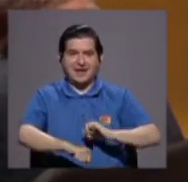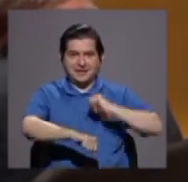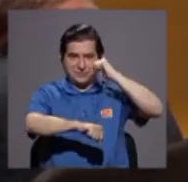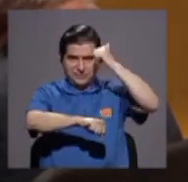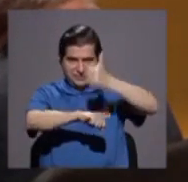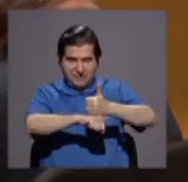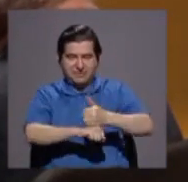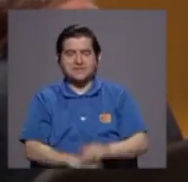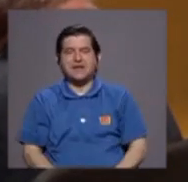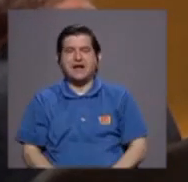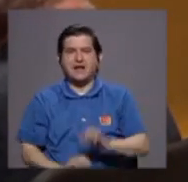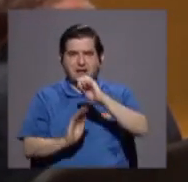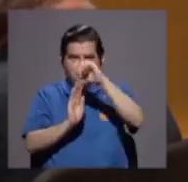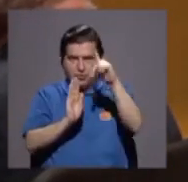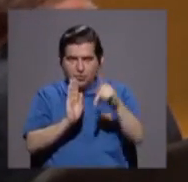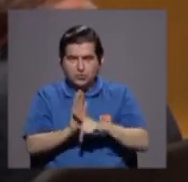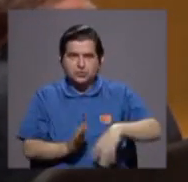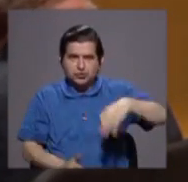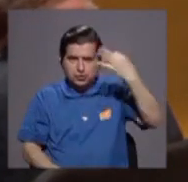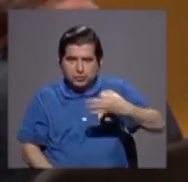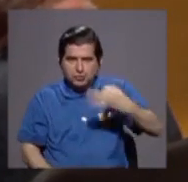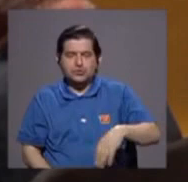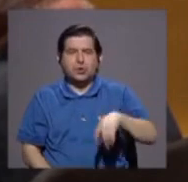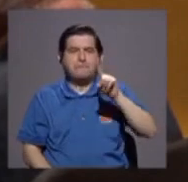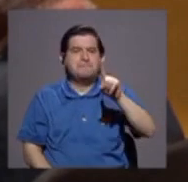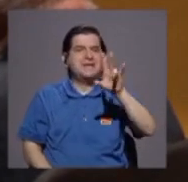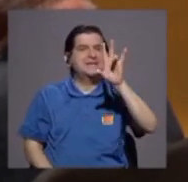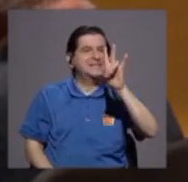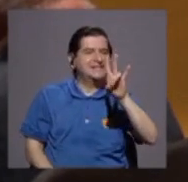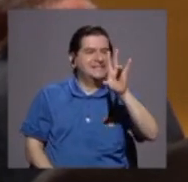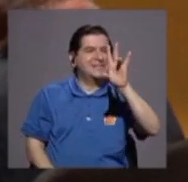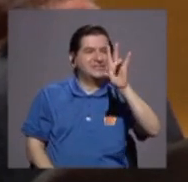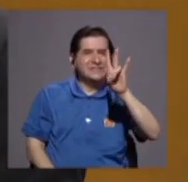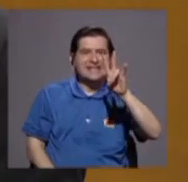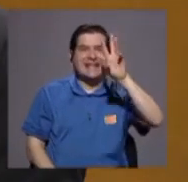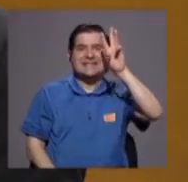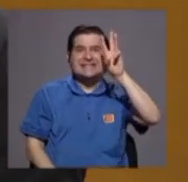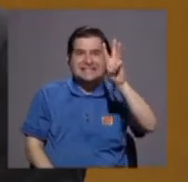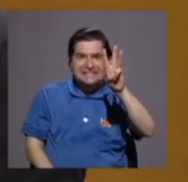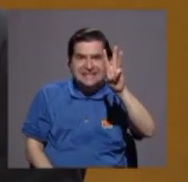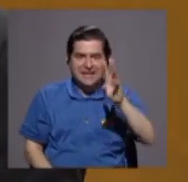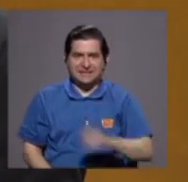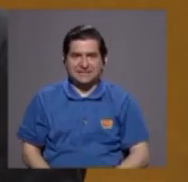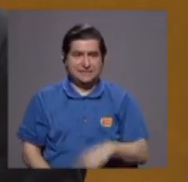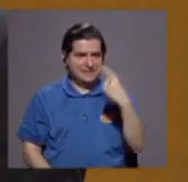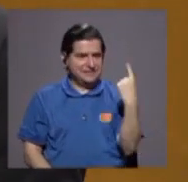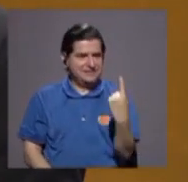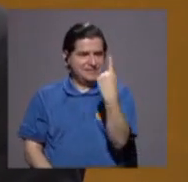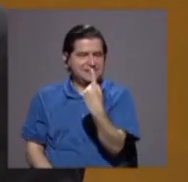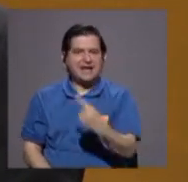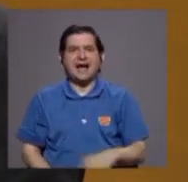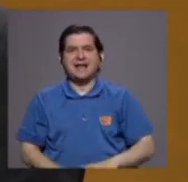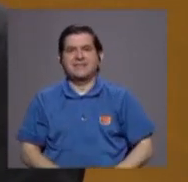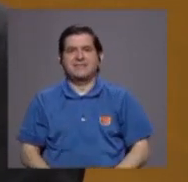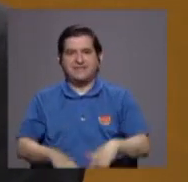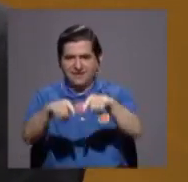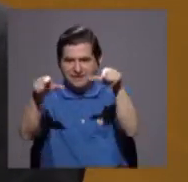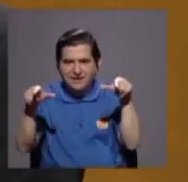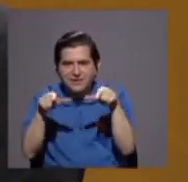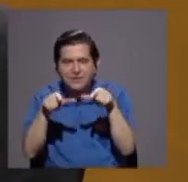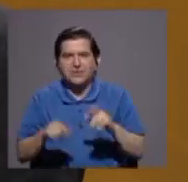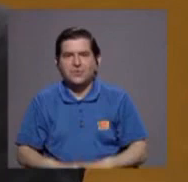Constitución original de 1776. Cada estado tiene 2